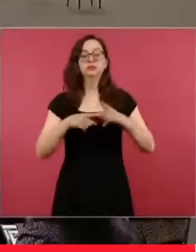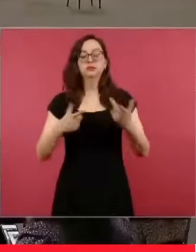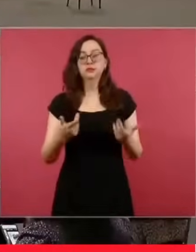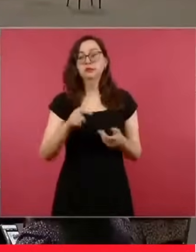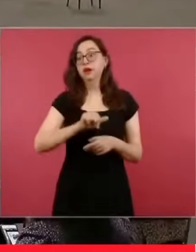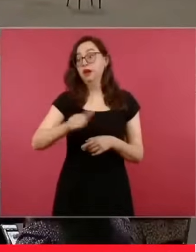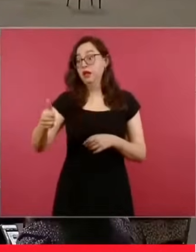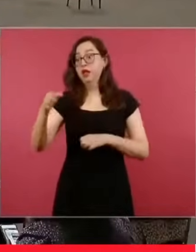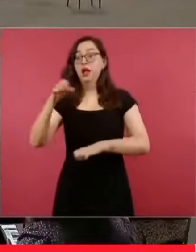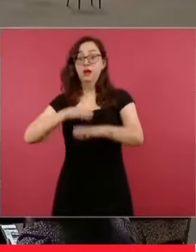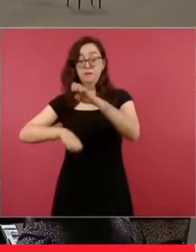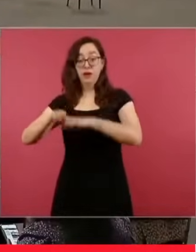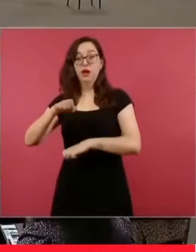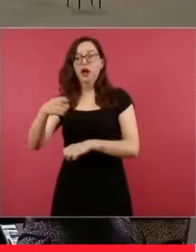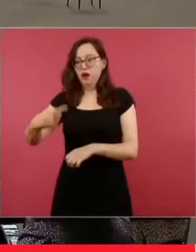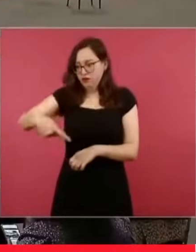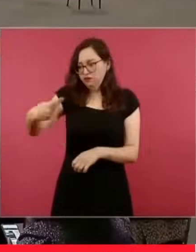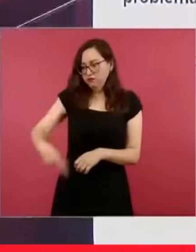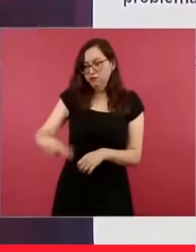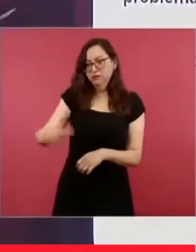paraestatal, es una empresa del Estado,